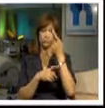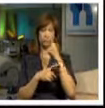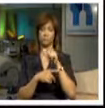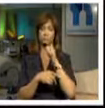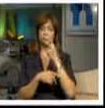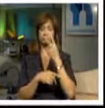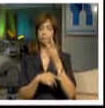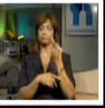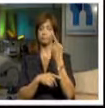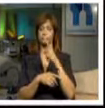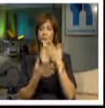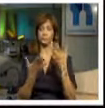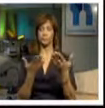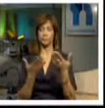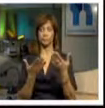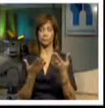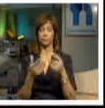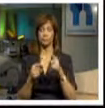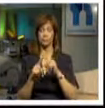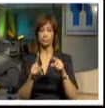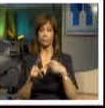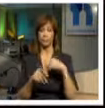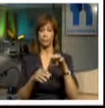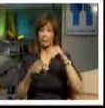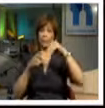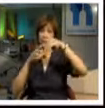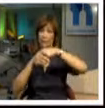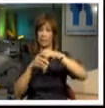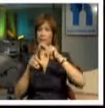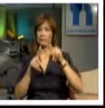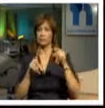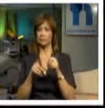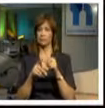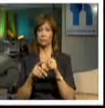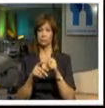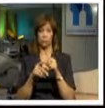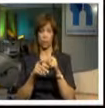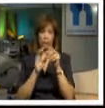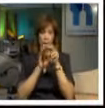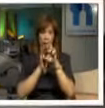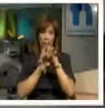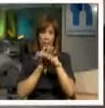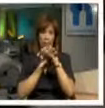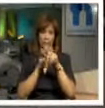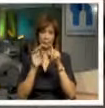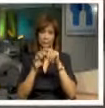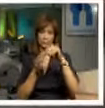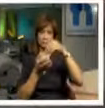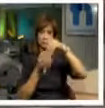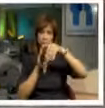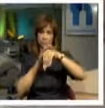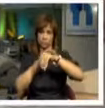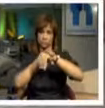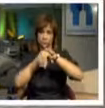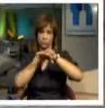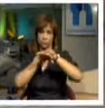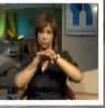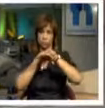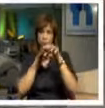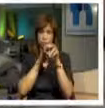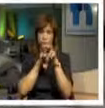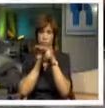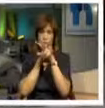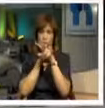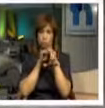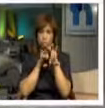que usted ve usted está muy tranquilo pero tienen dentro dentro una cámara muy pequeña que queda en el centro grabando o en los laterales